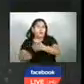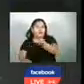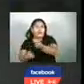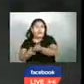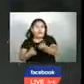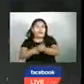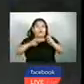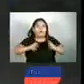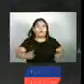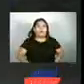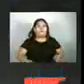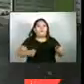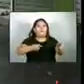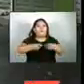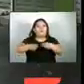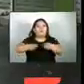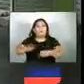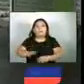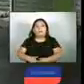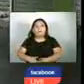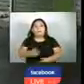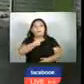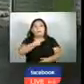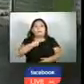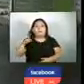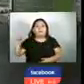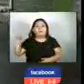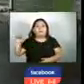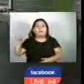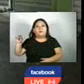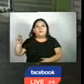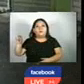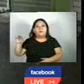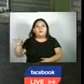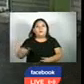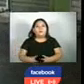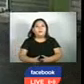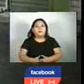plan control territorial. Dani Guarita, Noticiero Hechos.